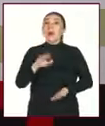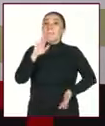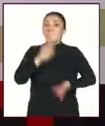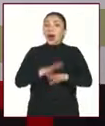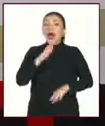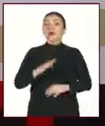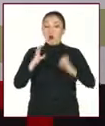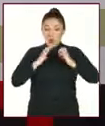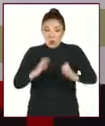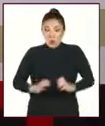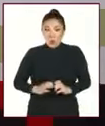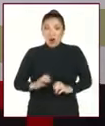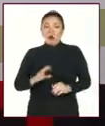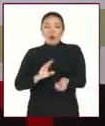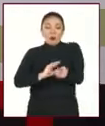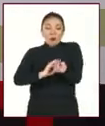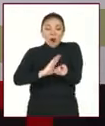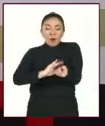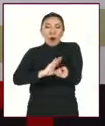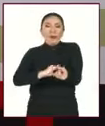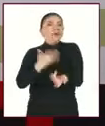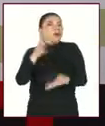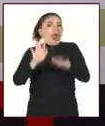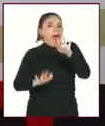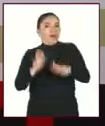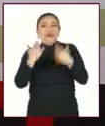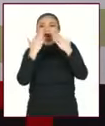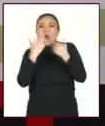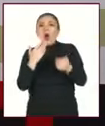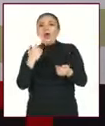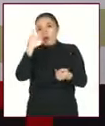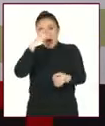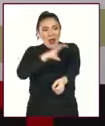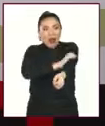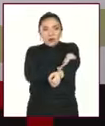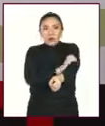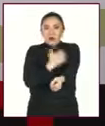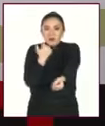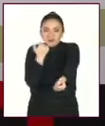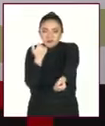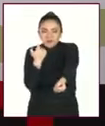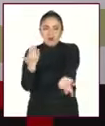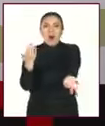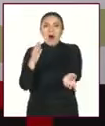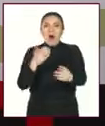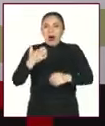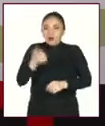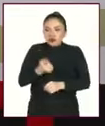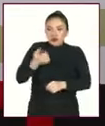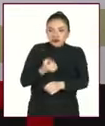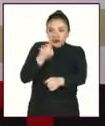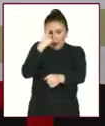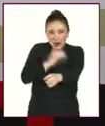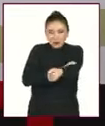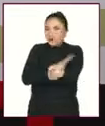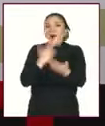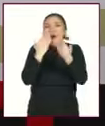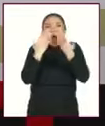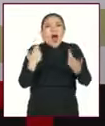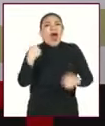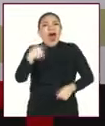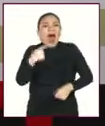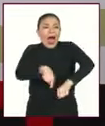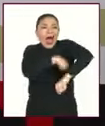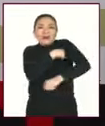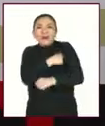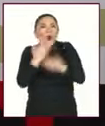vitales, muchas veces no contamos con baumanómetro, con oxímetro, con termómetro, entonces ahí perderíamos